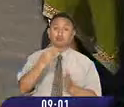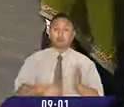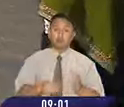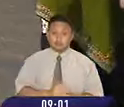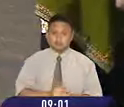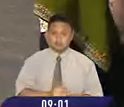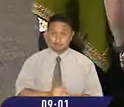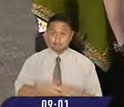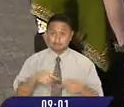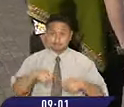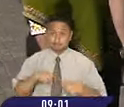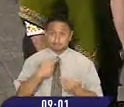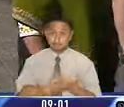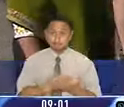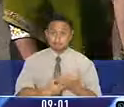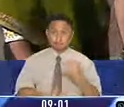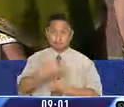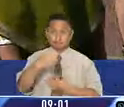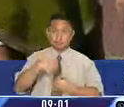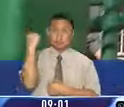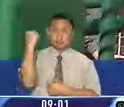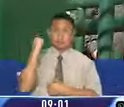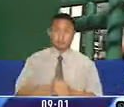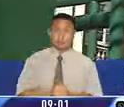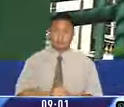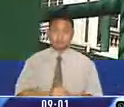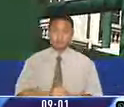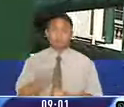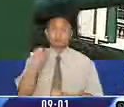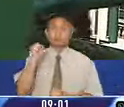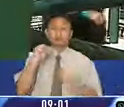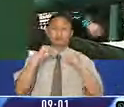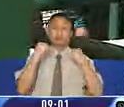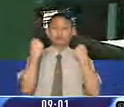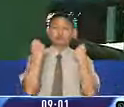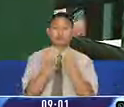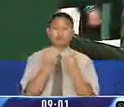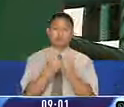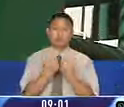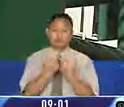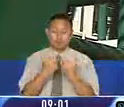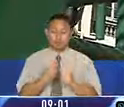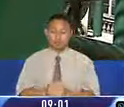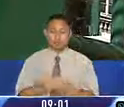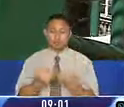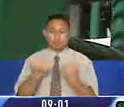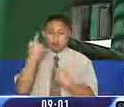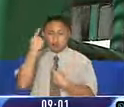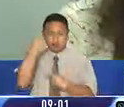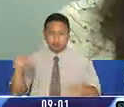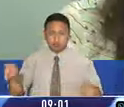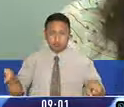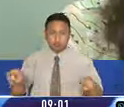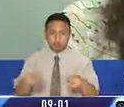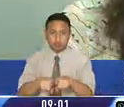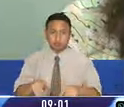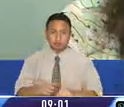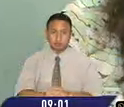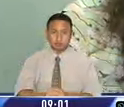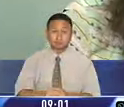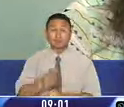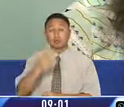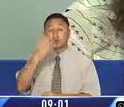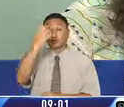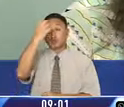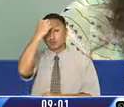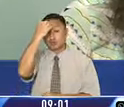de Seguridad, Justicia y Derechos y la de Derechos Colectivos en busca de consensos. La educación intercultural